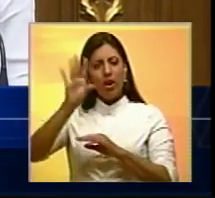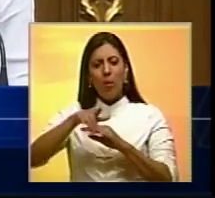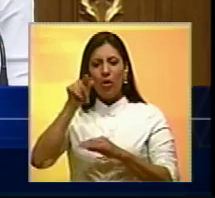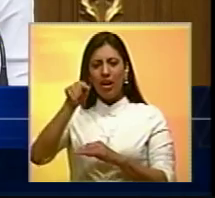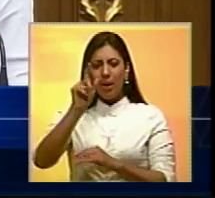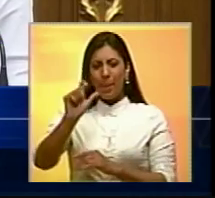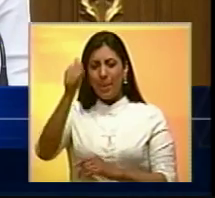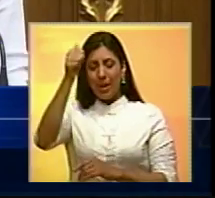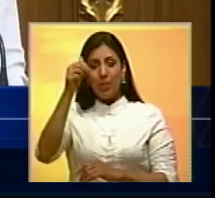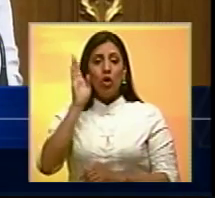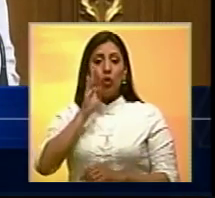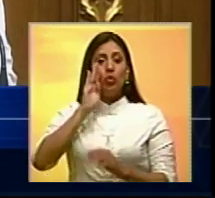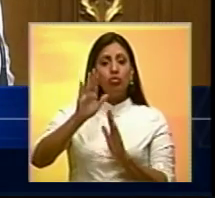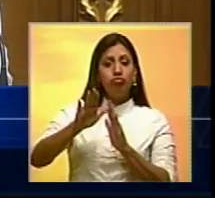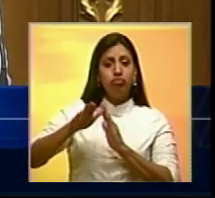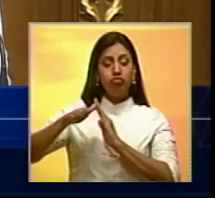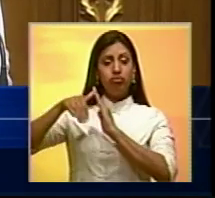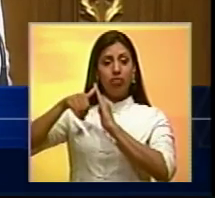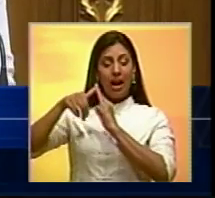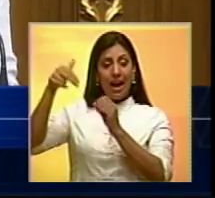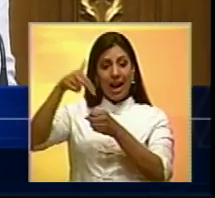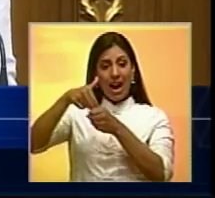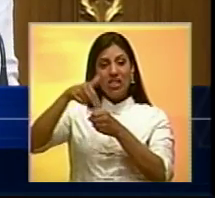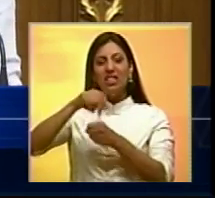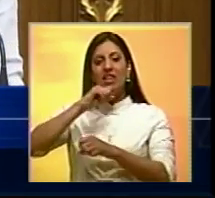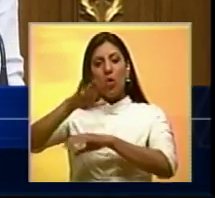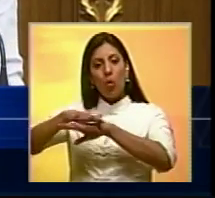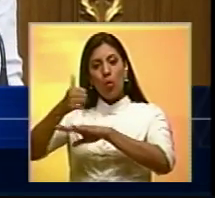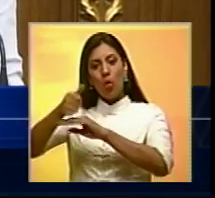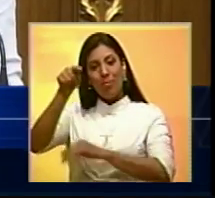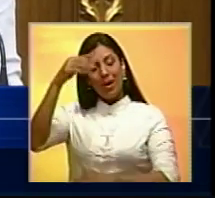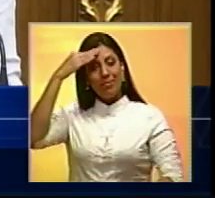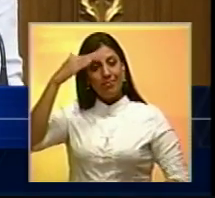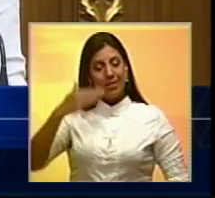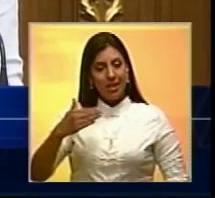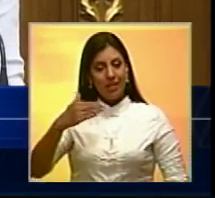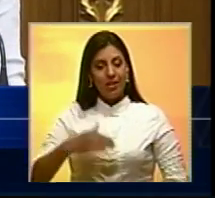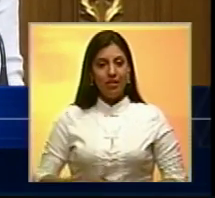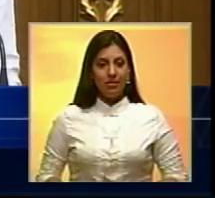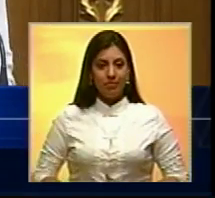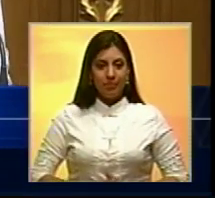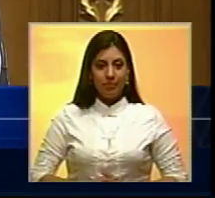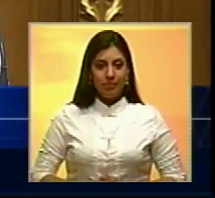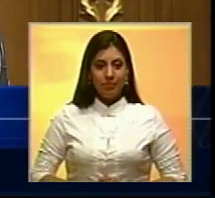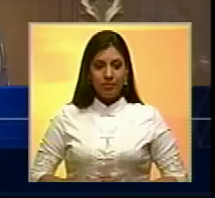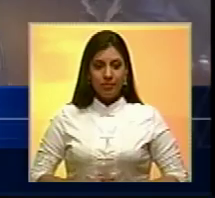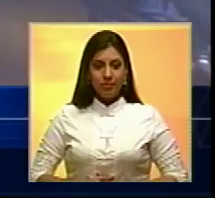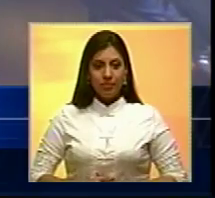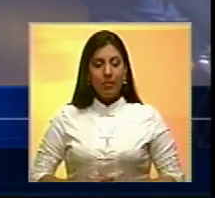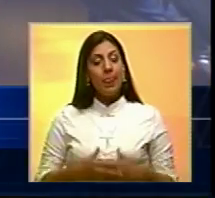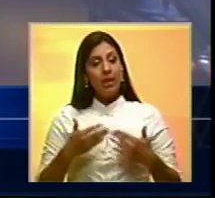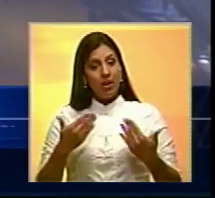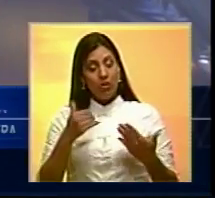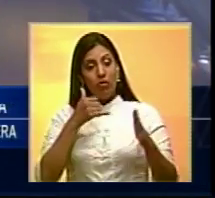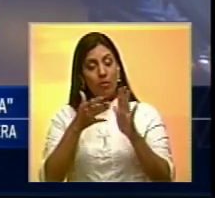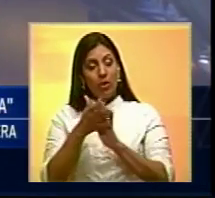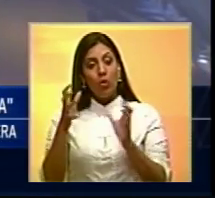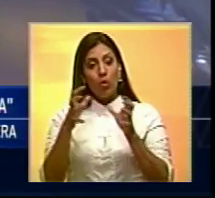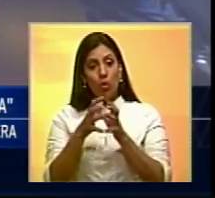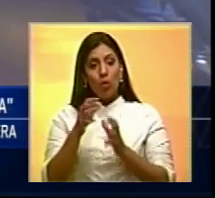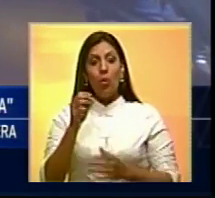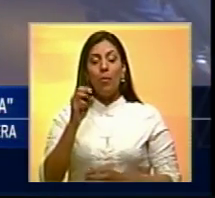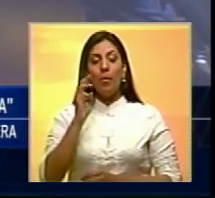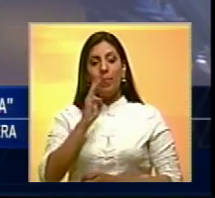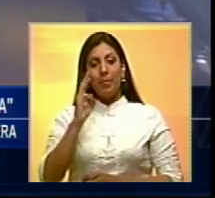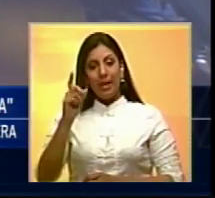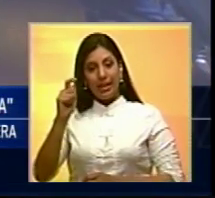el principal vicio del contrabando de la gasolina nace de las Fuerzas Armadas Nacionales venezolanas. El diputado por el Gran Polo